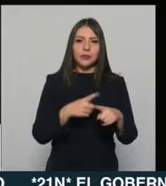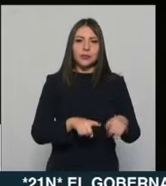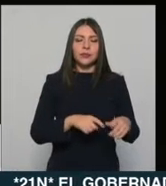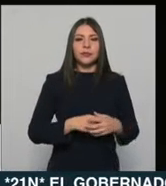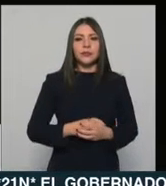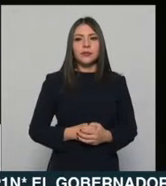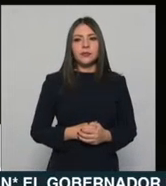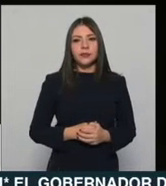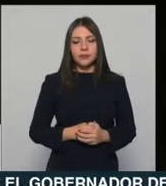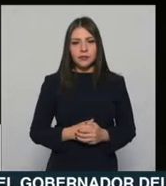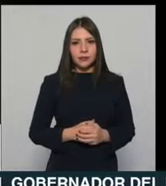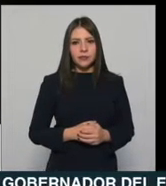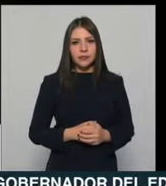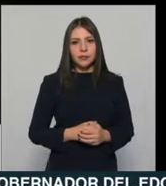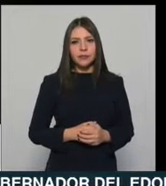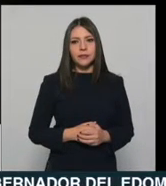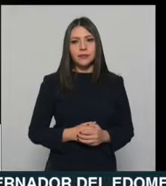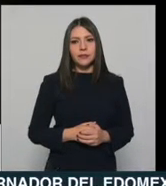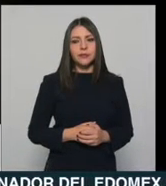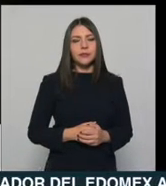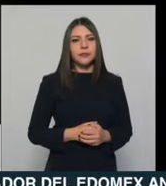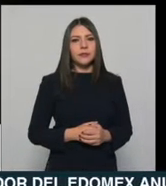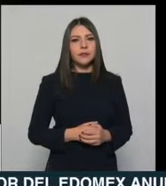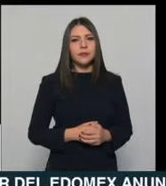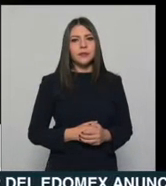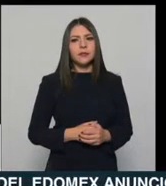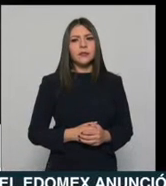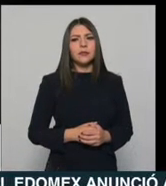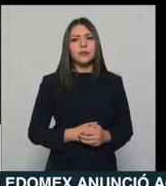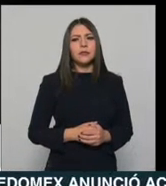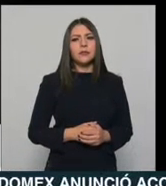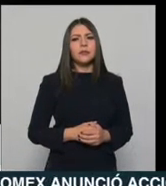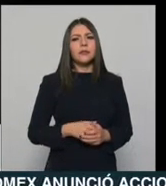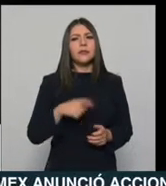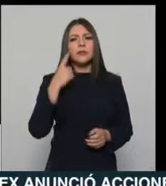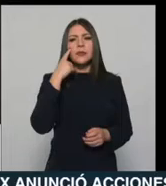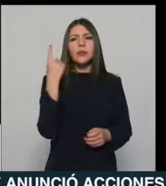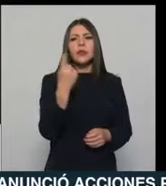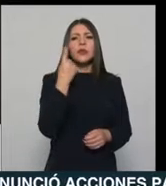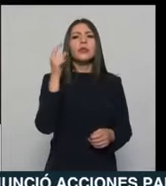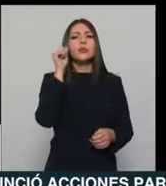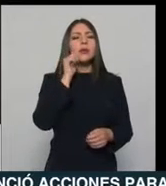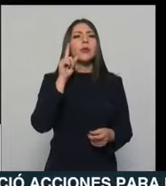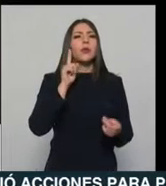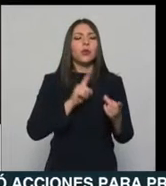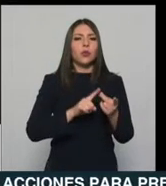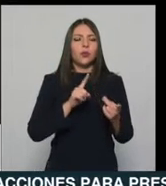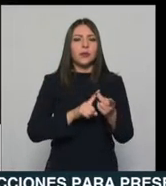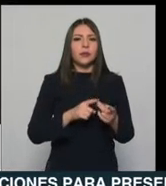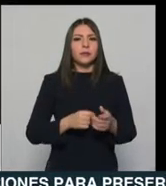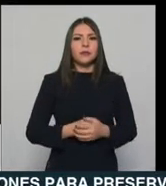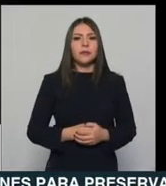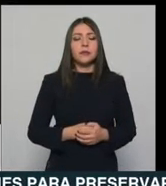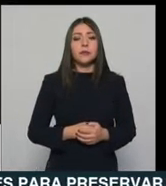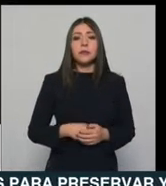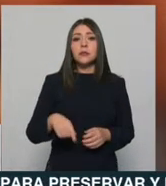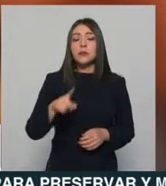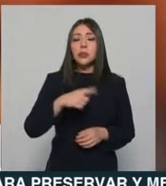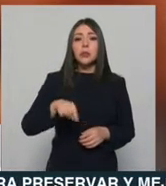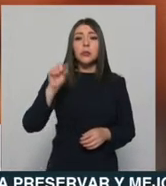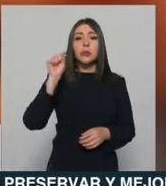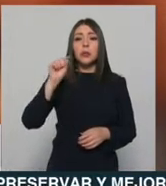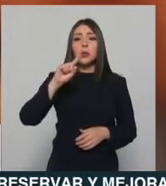Y eso principalmente, acrobacia que normalmente, ¿en dónde se presentan? Normalmente hay muy pocos foros para